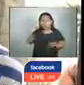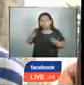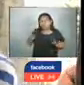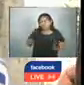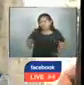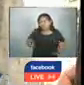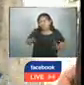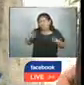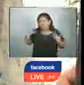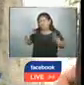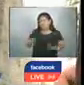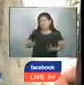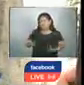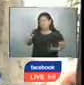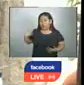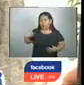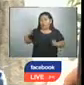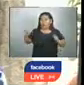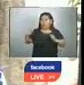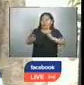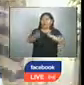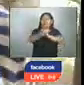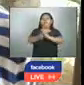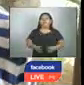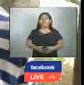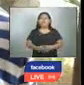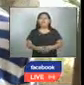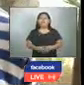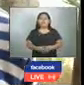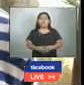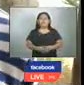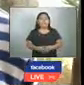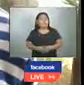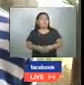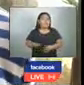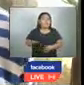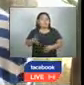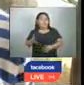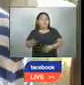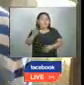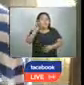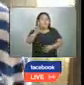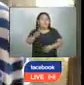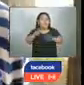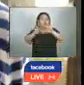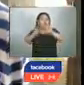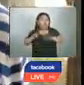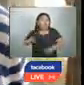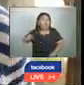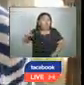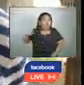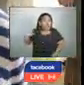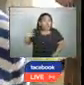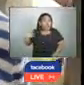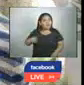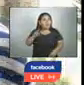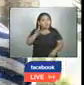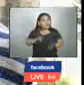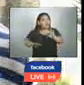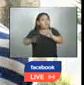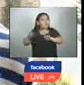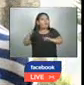años para este importante reencuentro. Tenemos como unos 19 años. ¿19 años? Algo así.